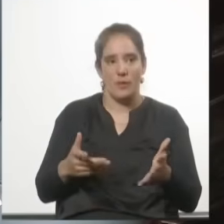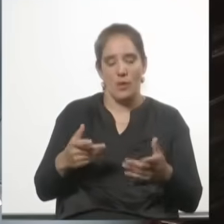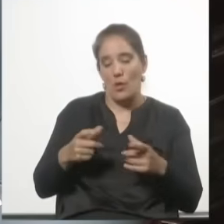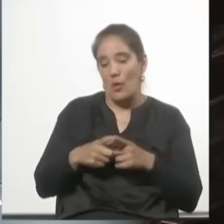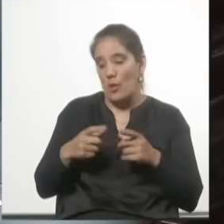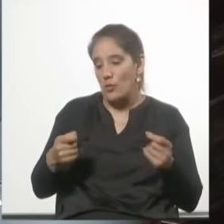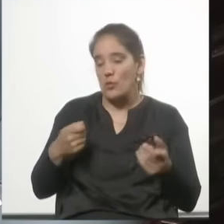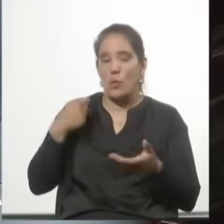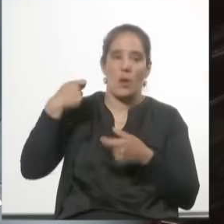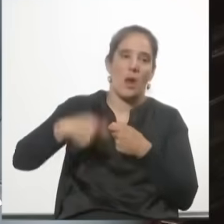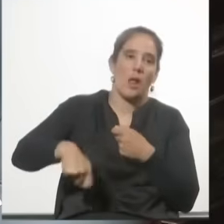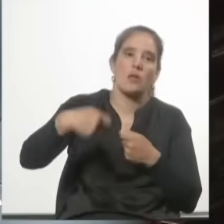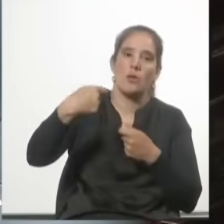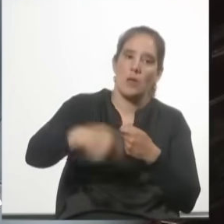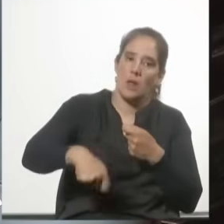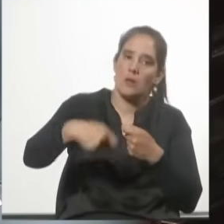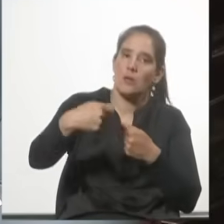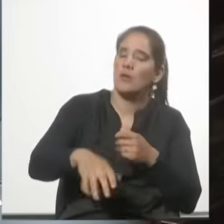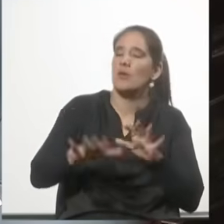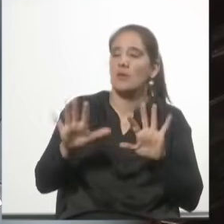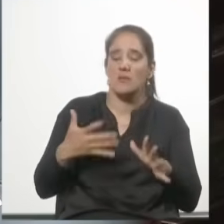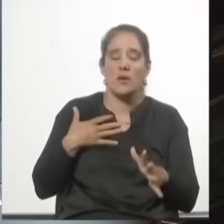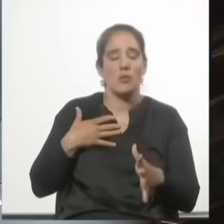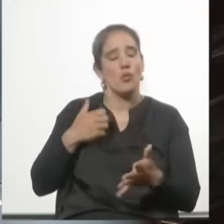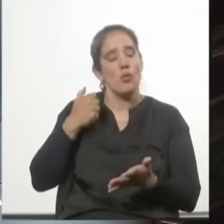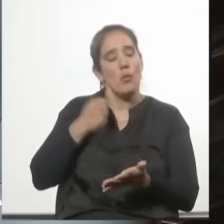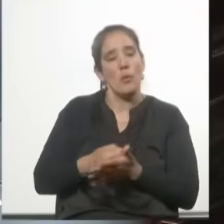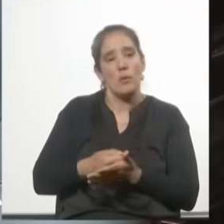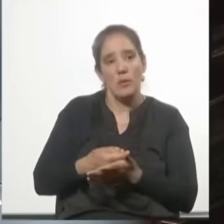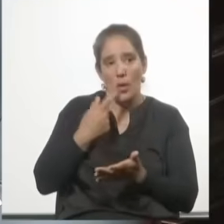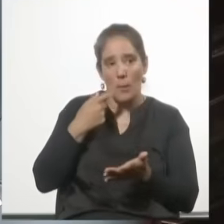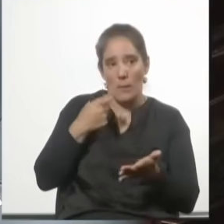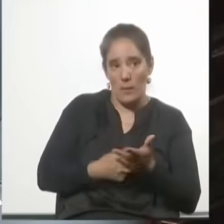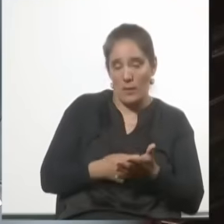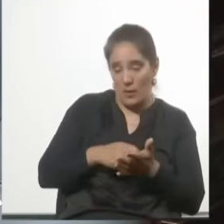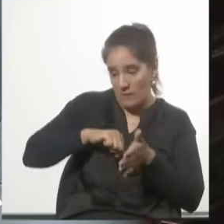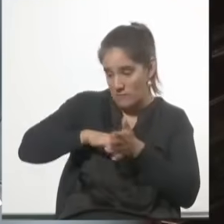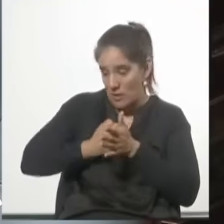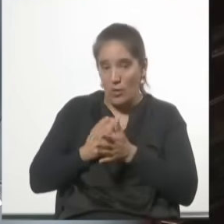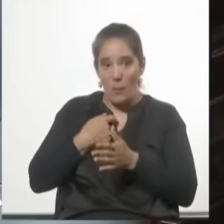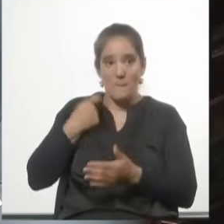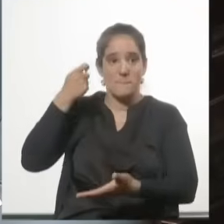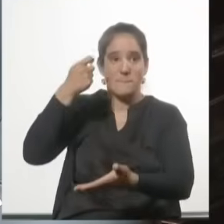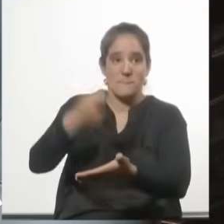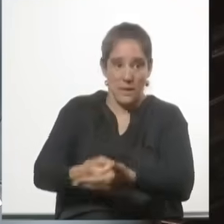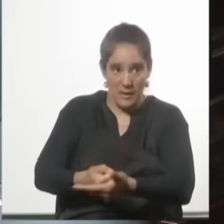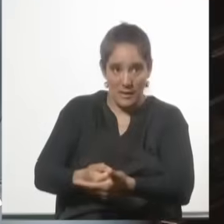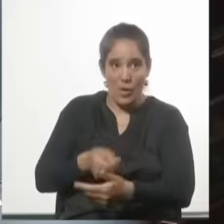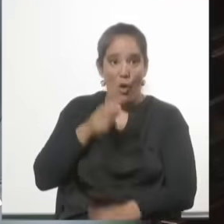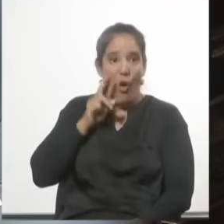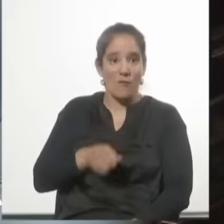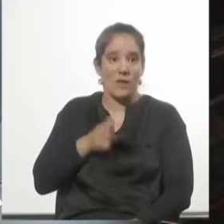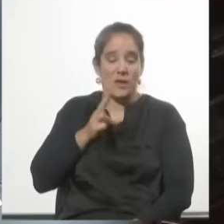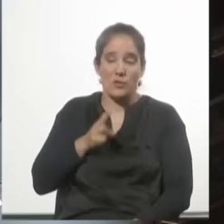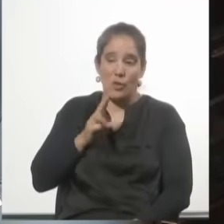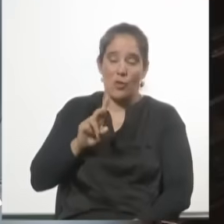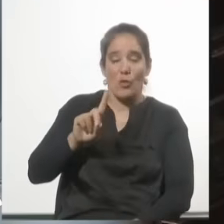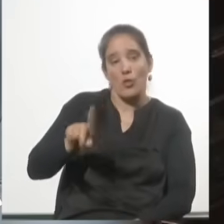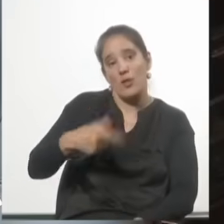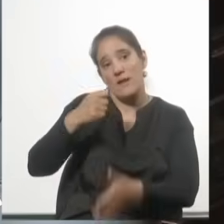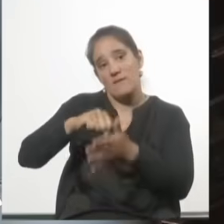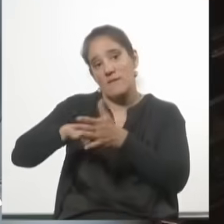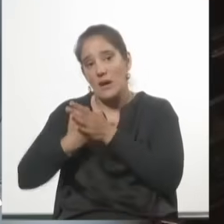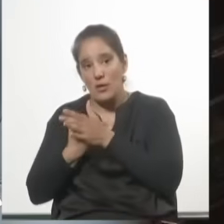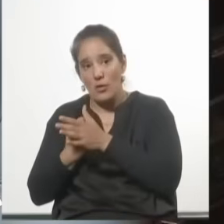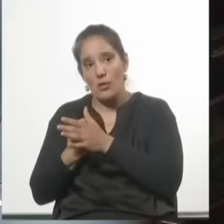crédito irrevocable confirmada es un compromiso firme de pago por parte del banco emisor, reforzado por la obligación independiente del